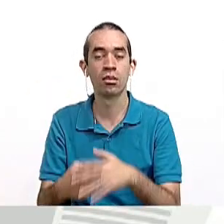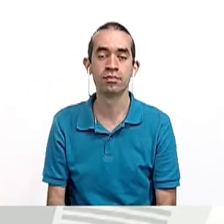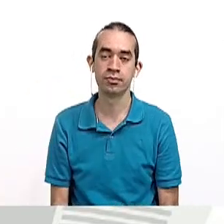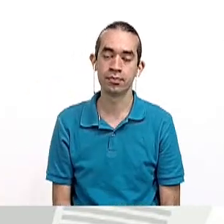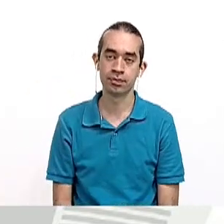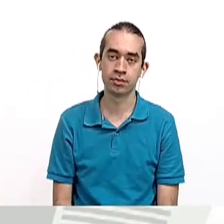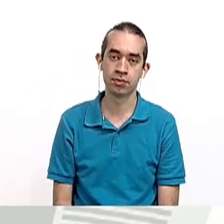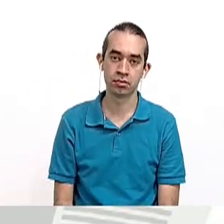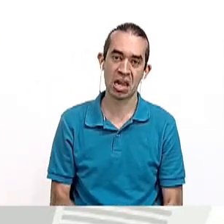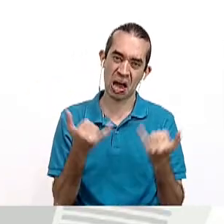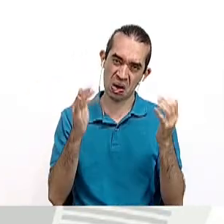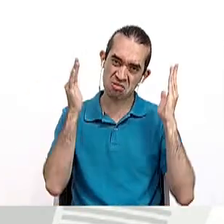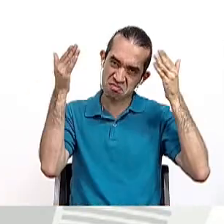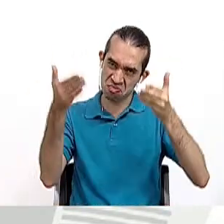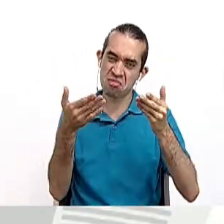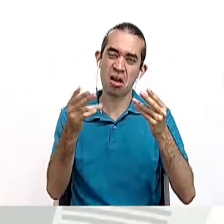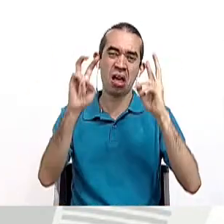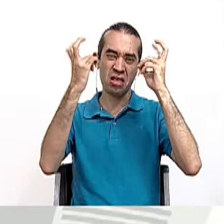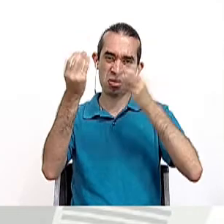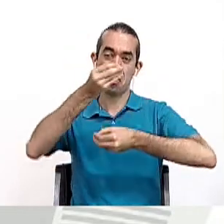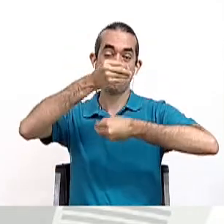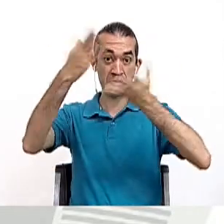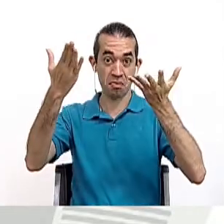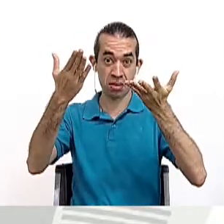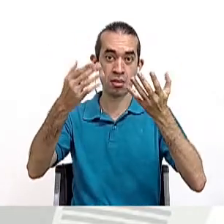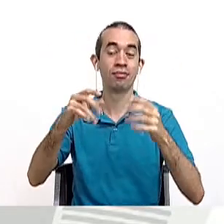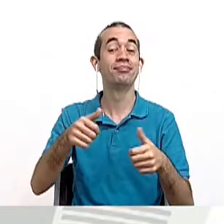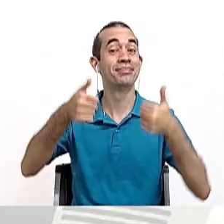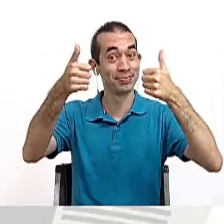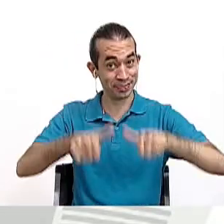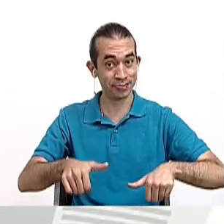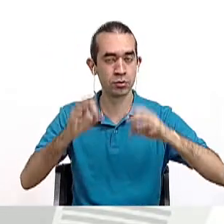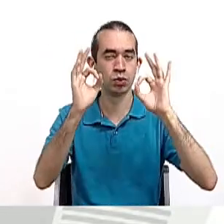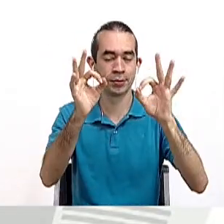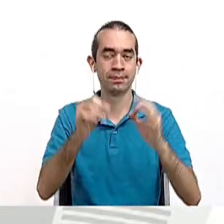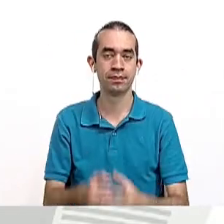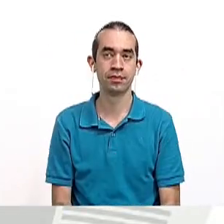título informativo. ¿De acuerdo? Muy bien.